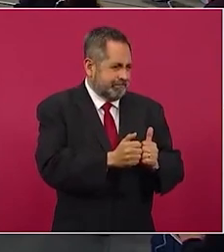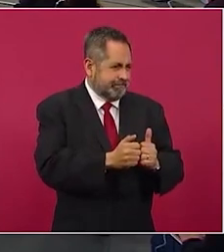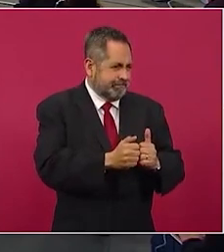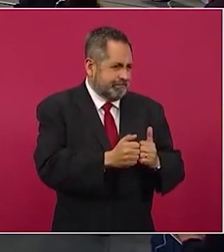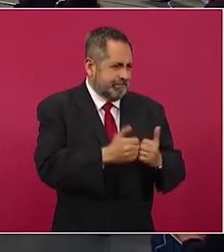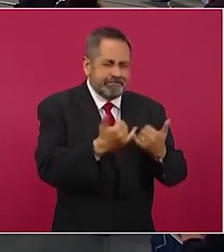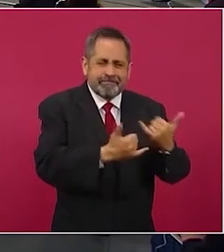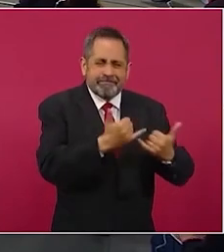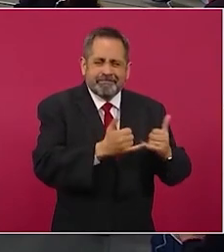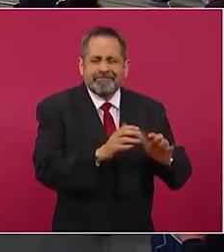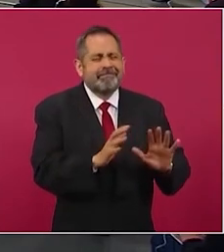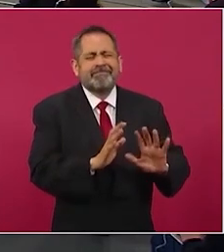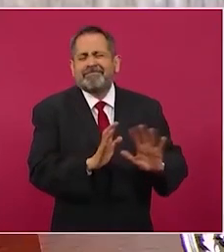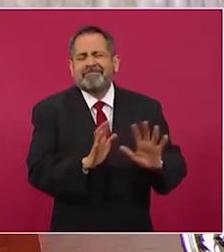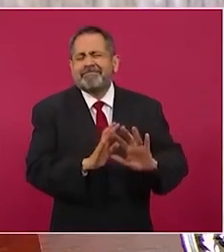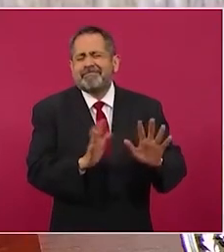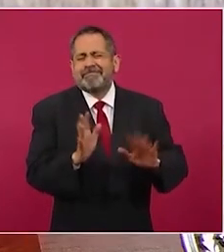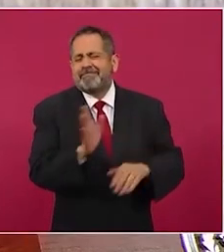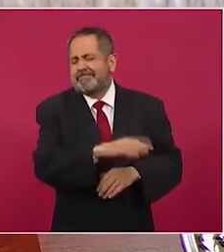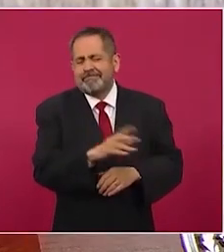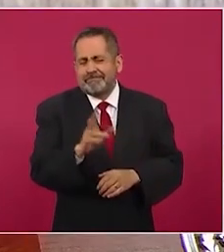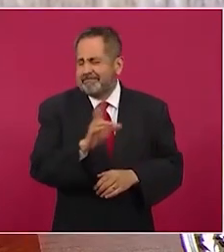eso.